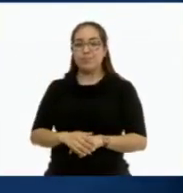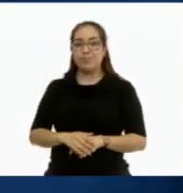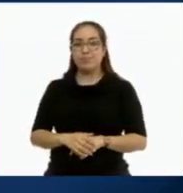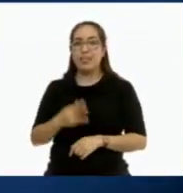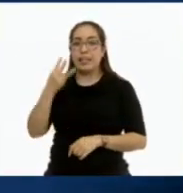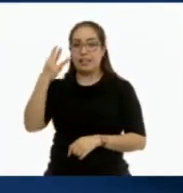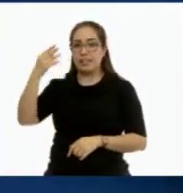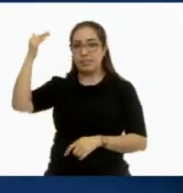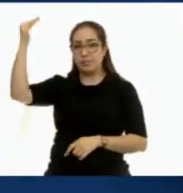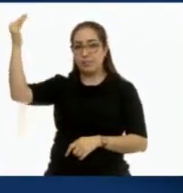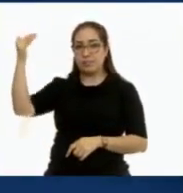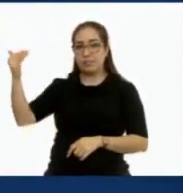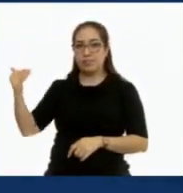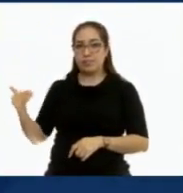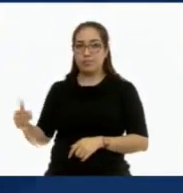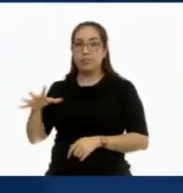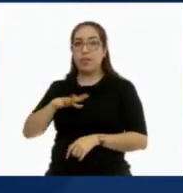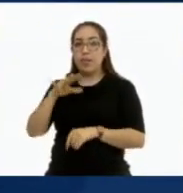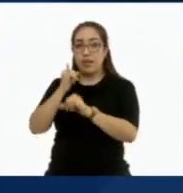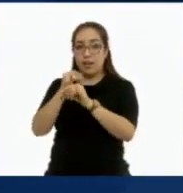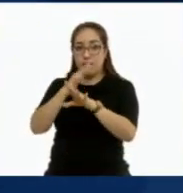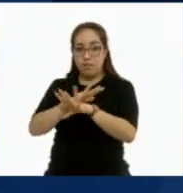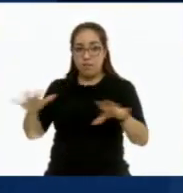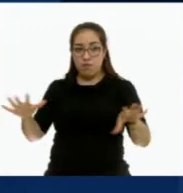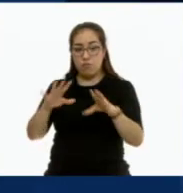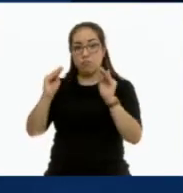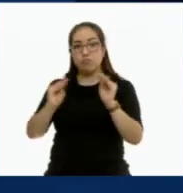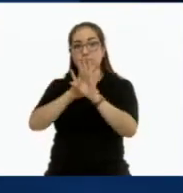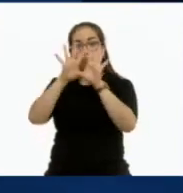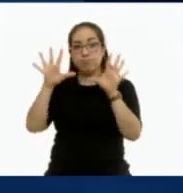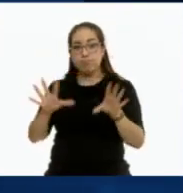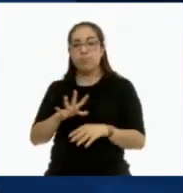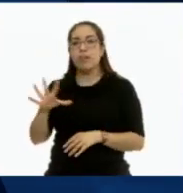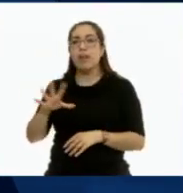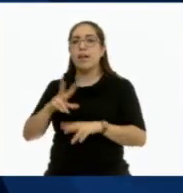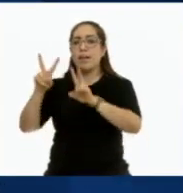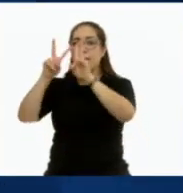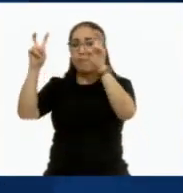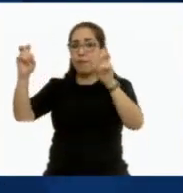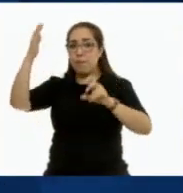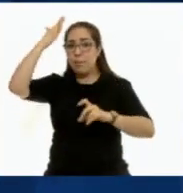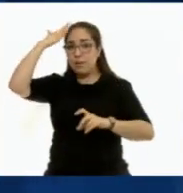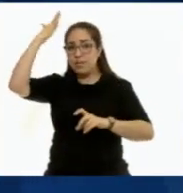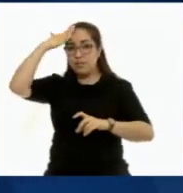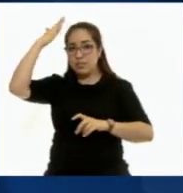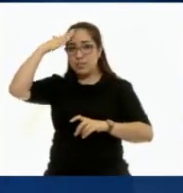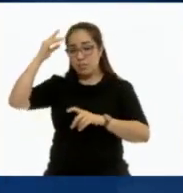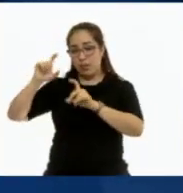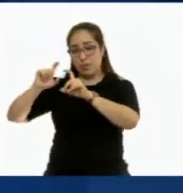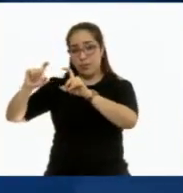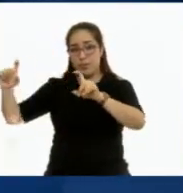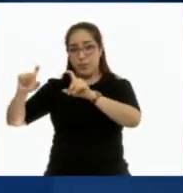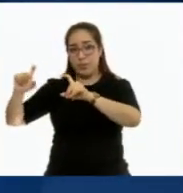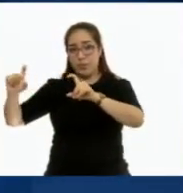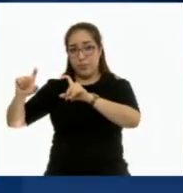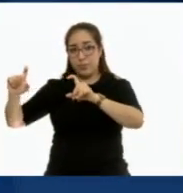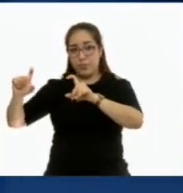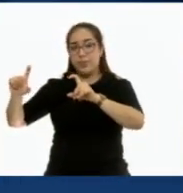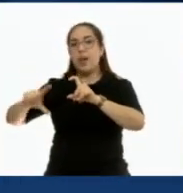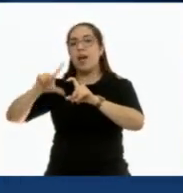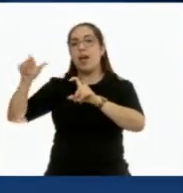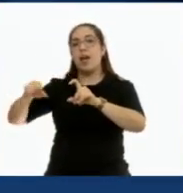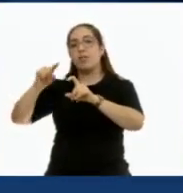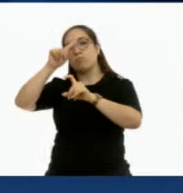columnas con nuestra información. Tenemos el tema principal colocado en el extremo izquierdo y la